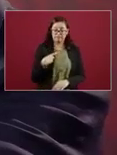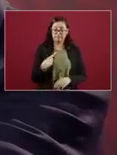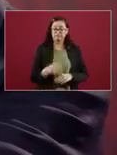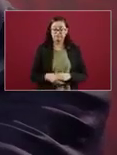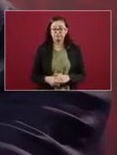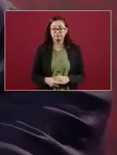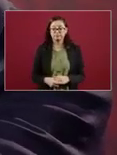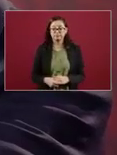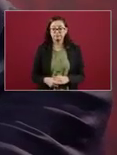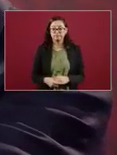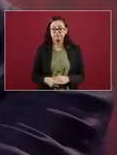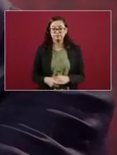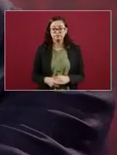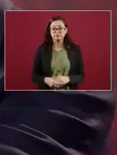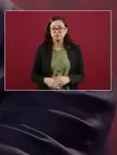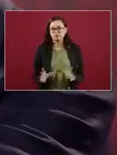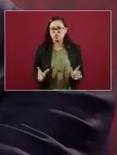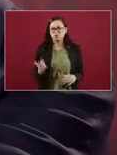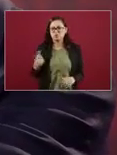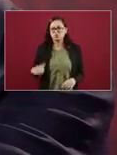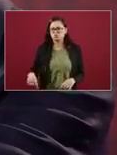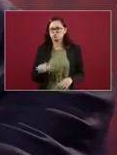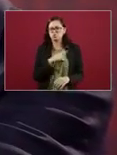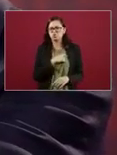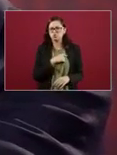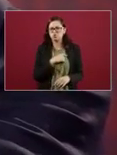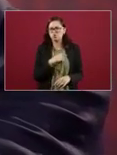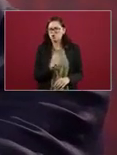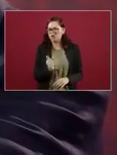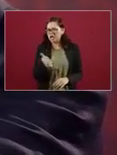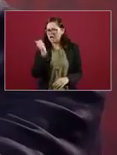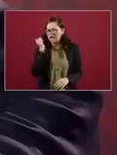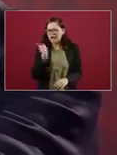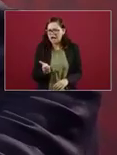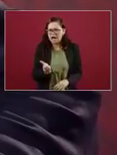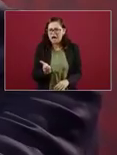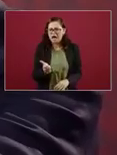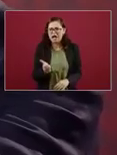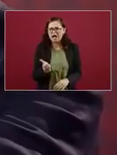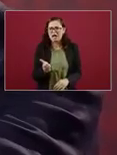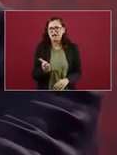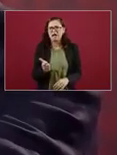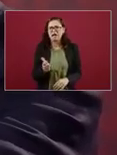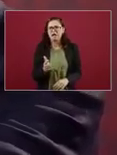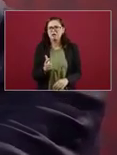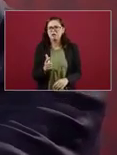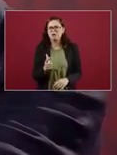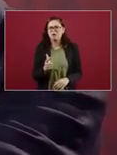dé ningún motivo para reabrir